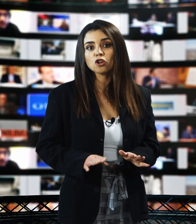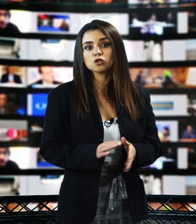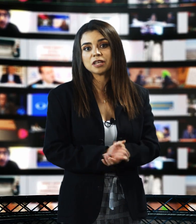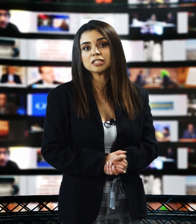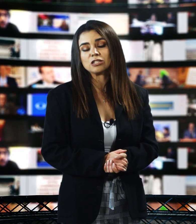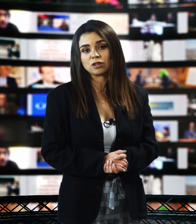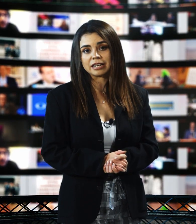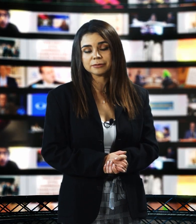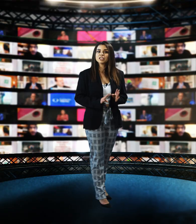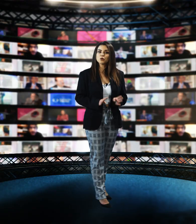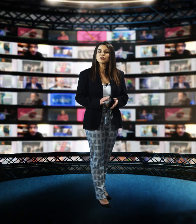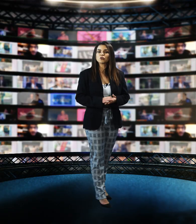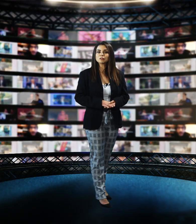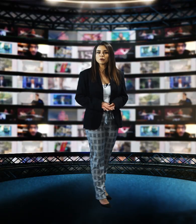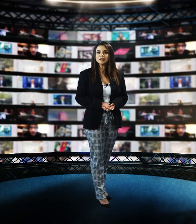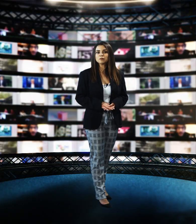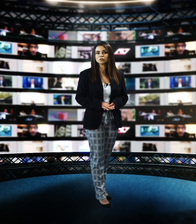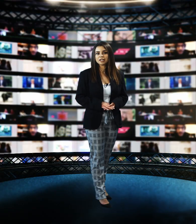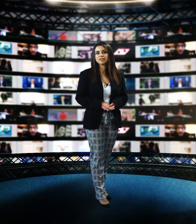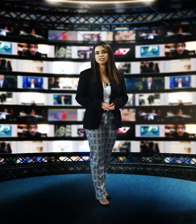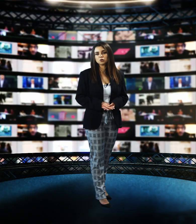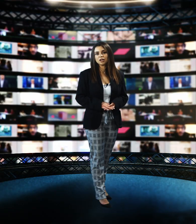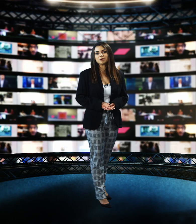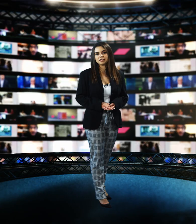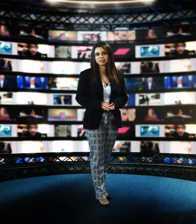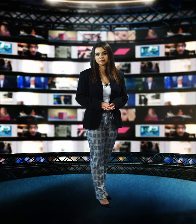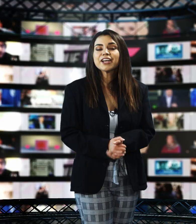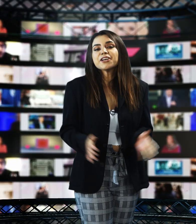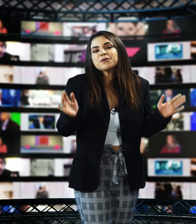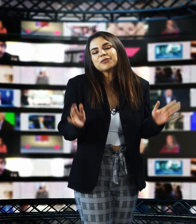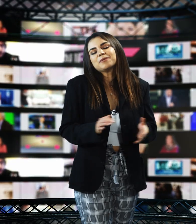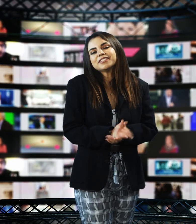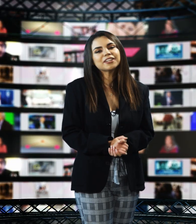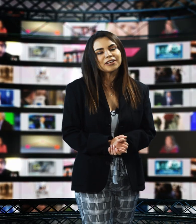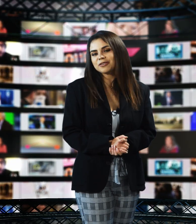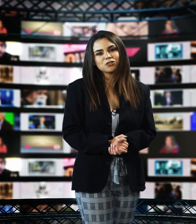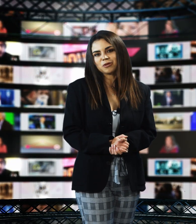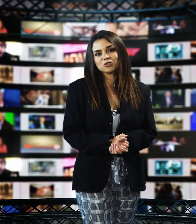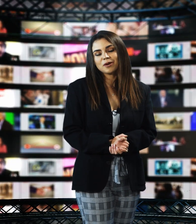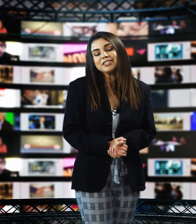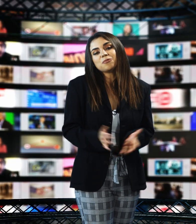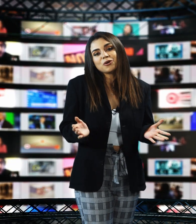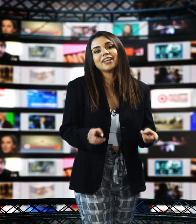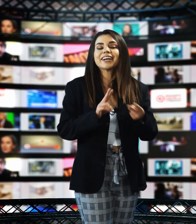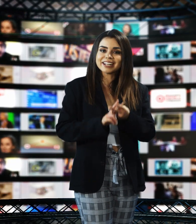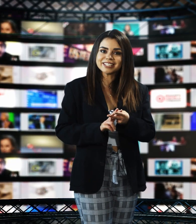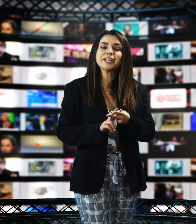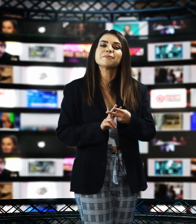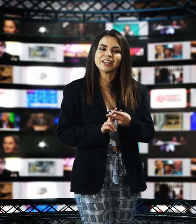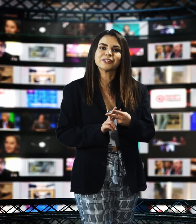privatizando todos los bienes nacionales. Y 4. Lo más probable es que buscarían destituir al presidente. Y bueno, el presidente no quiso dar su opinión sobre esto